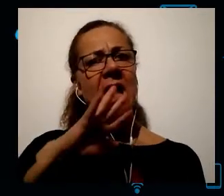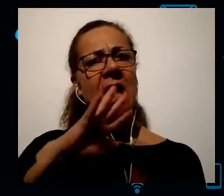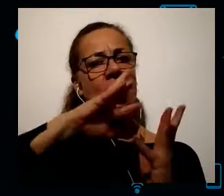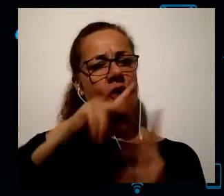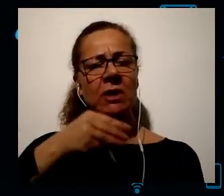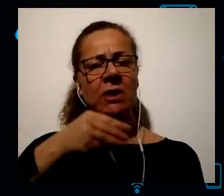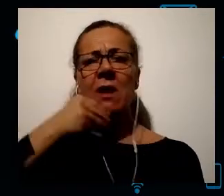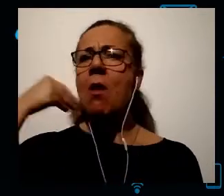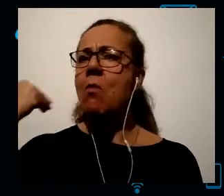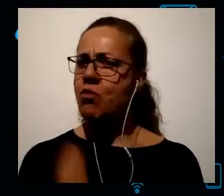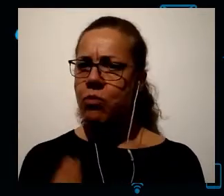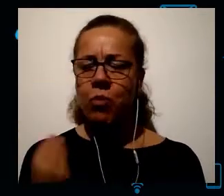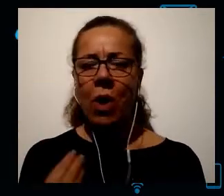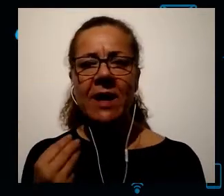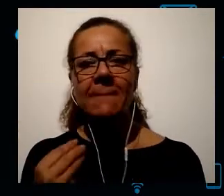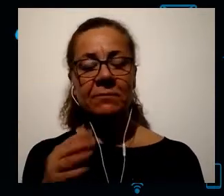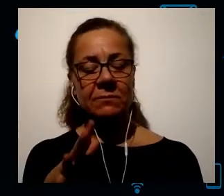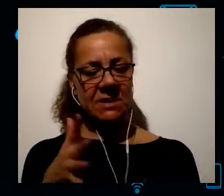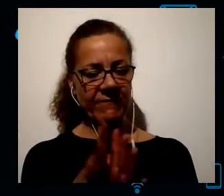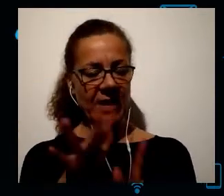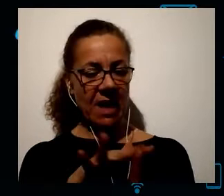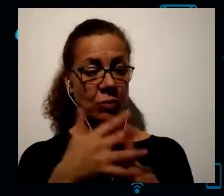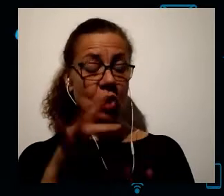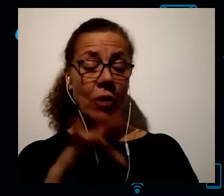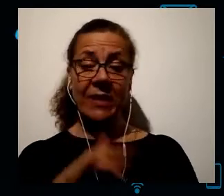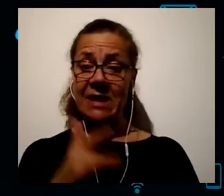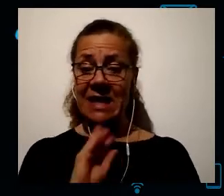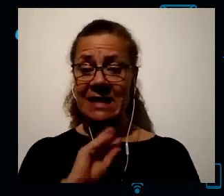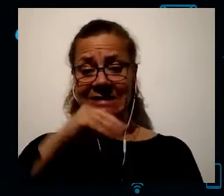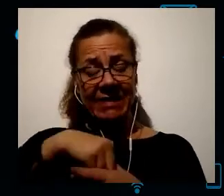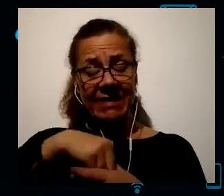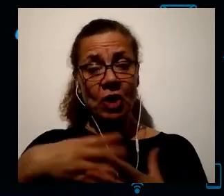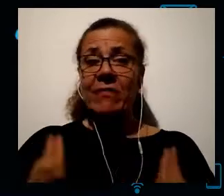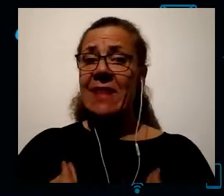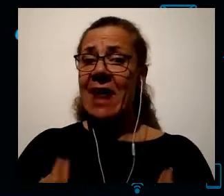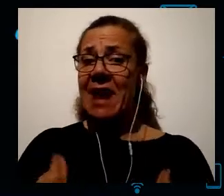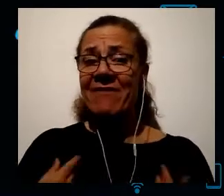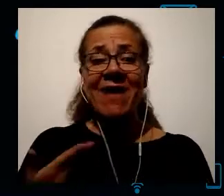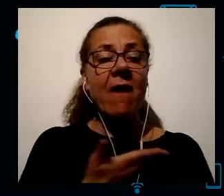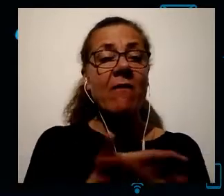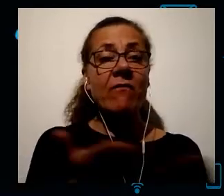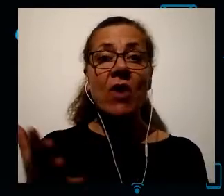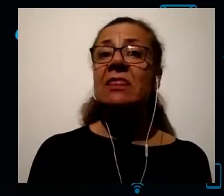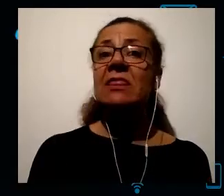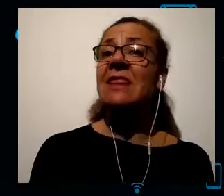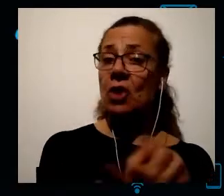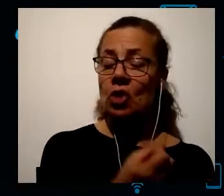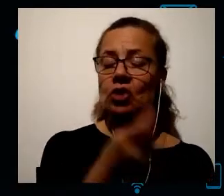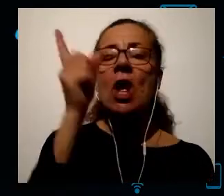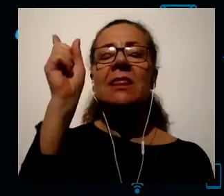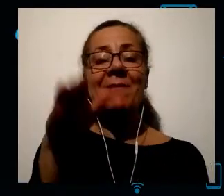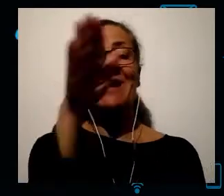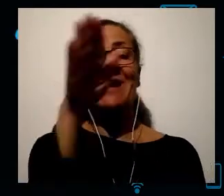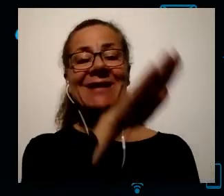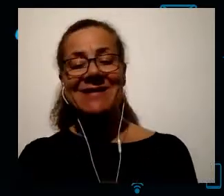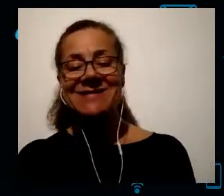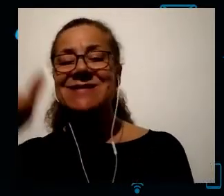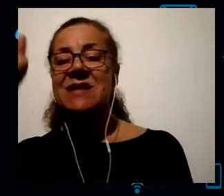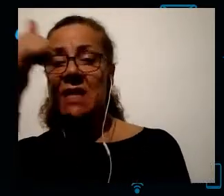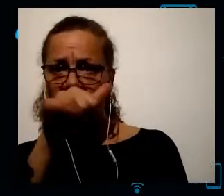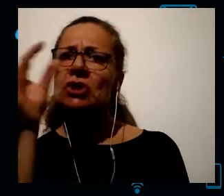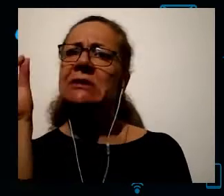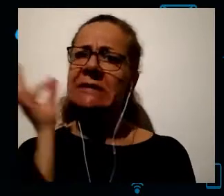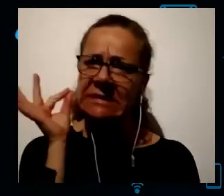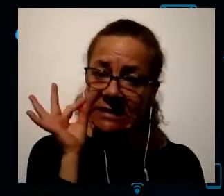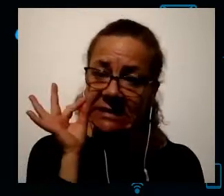es decir en el entorno digital forma parte de la vida de todos también de los niños también de las niñas y por lo